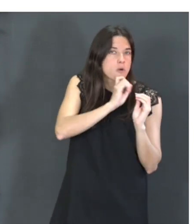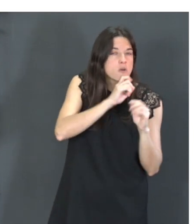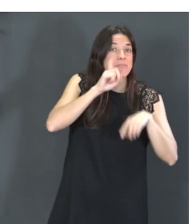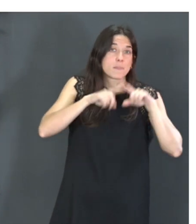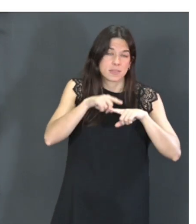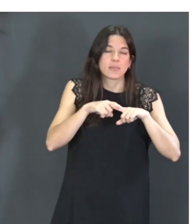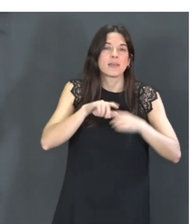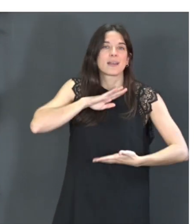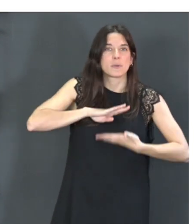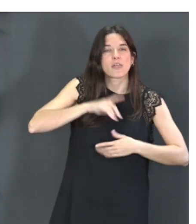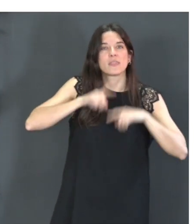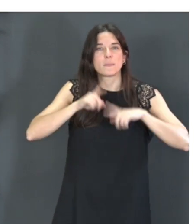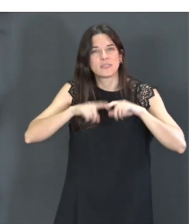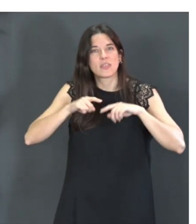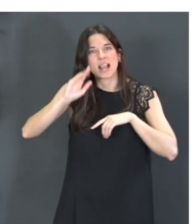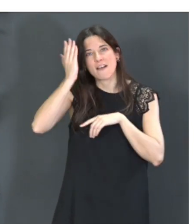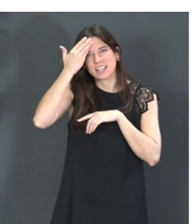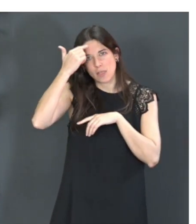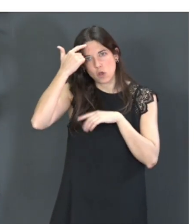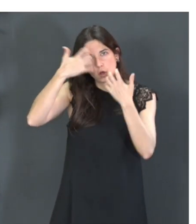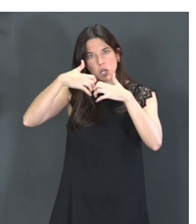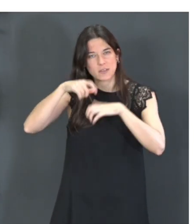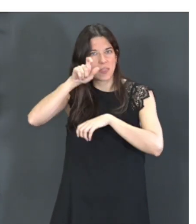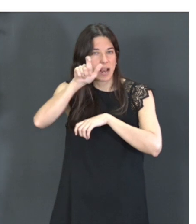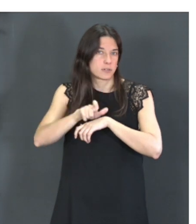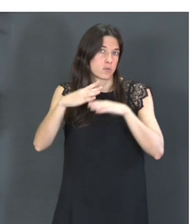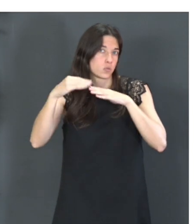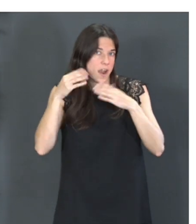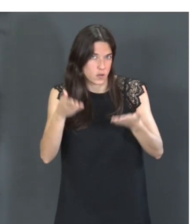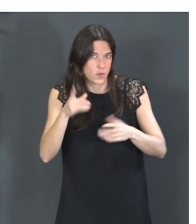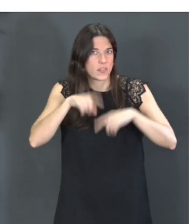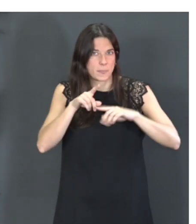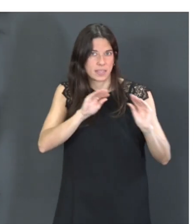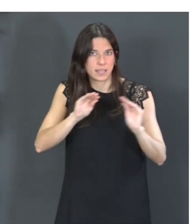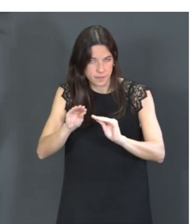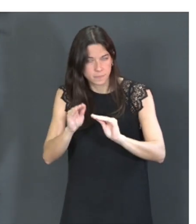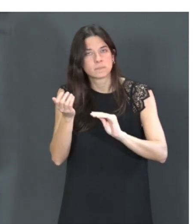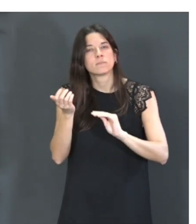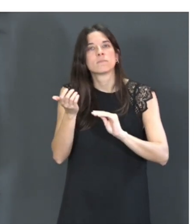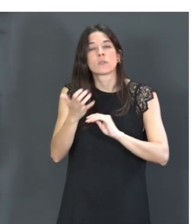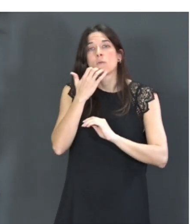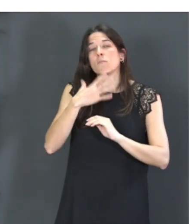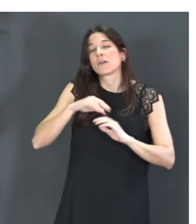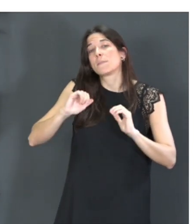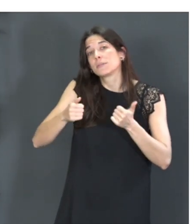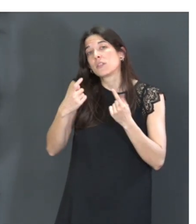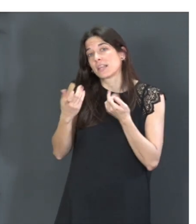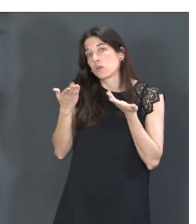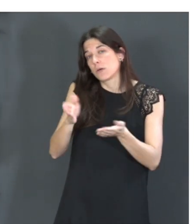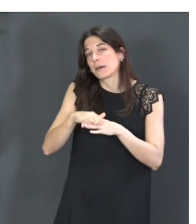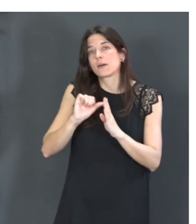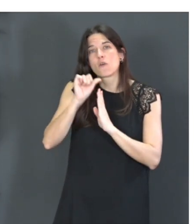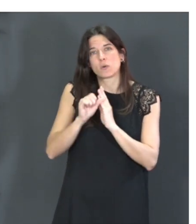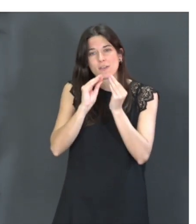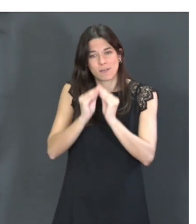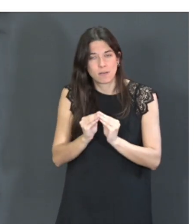el deterioro cognitivo de la persona, ¿vale? Del usuario. Igual quizás inicialmente necesita ayuda para configurarla, ¿de